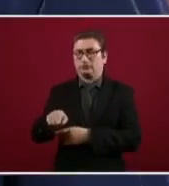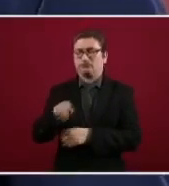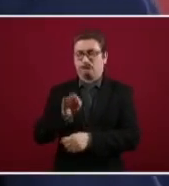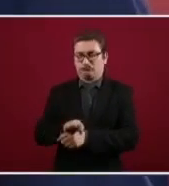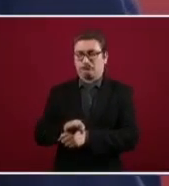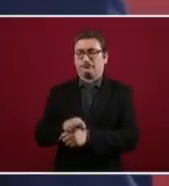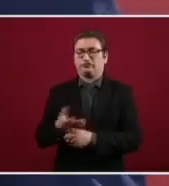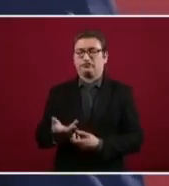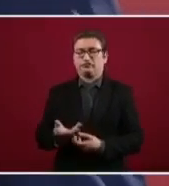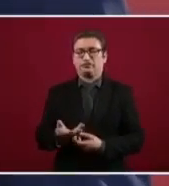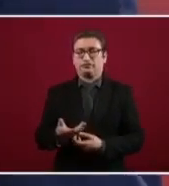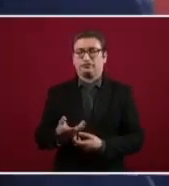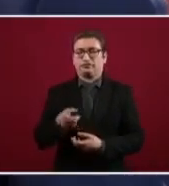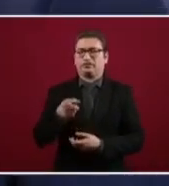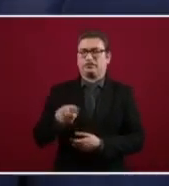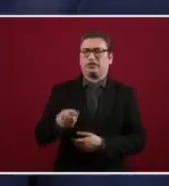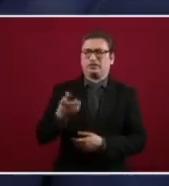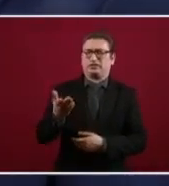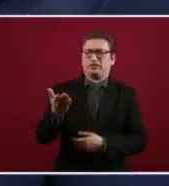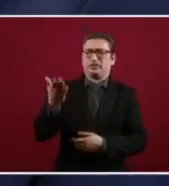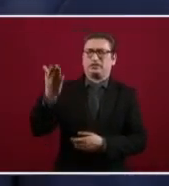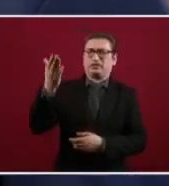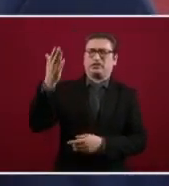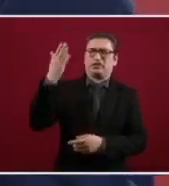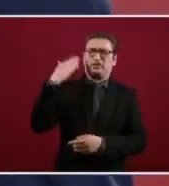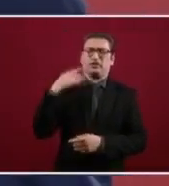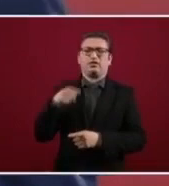si era un perseguido